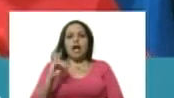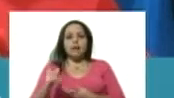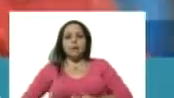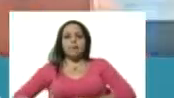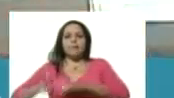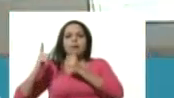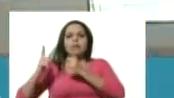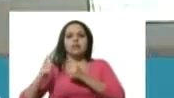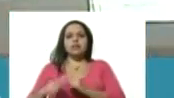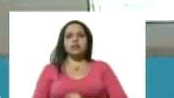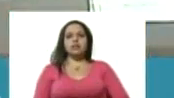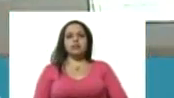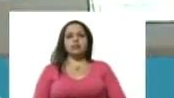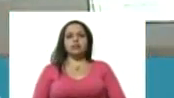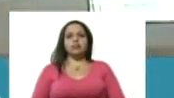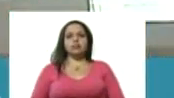permitido